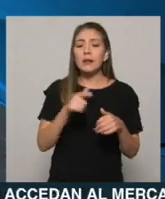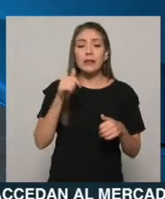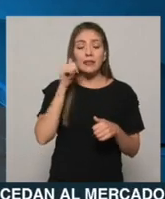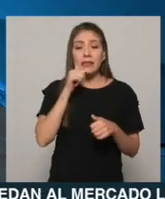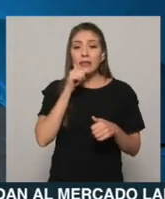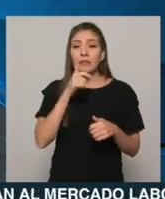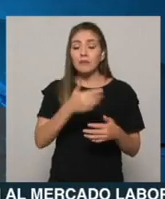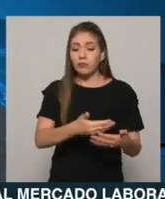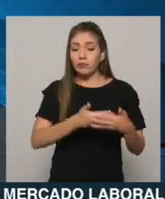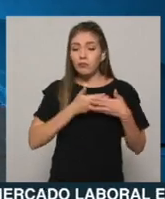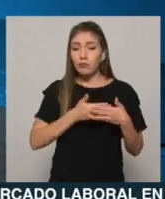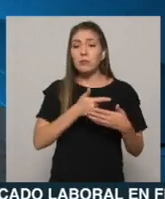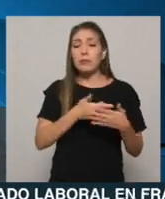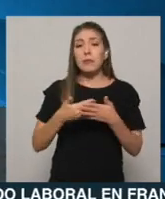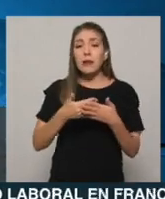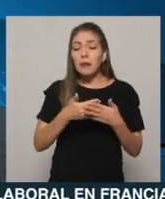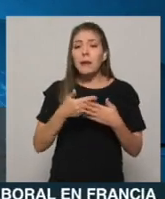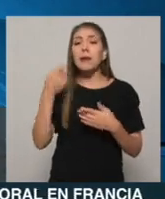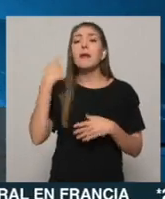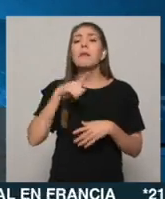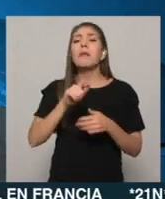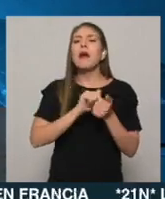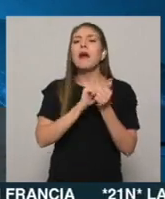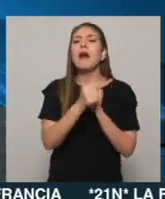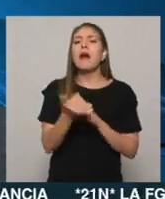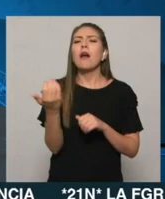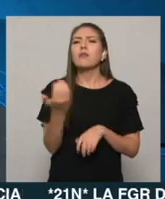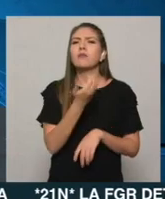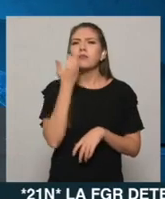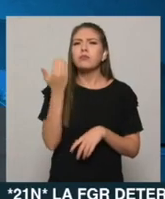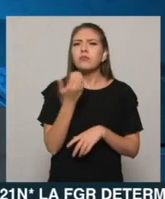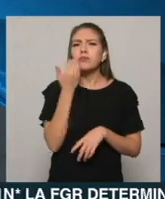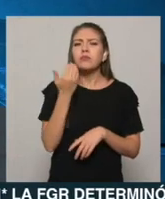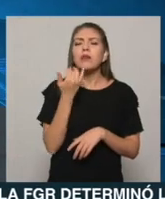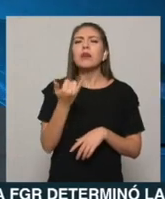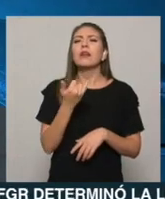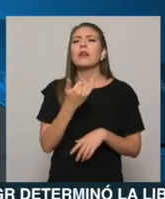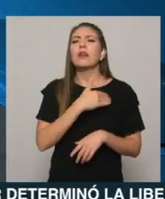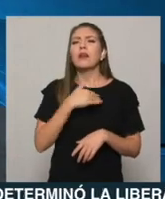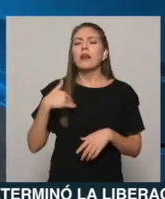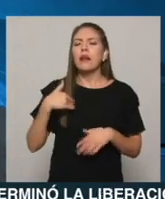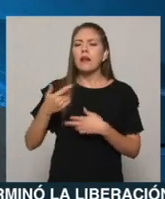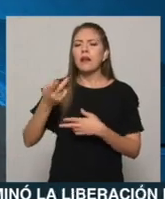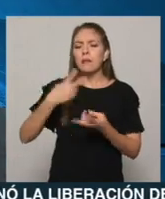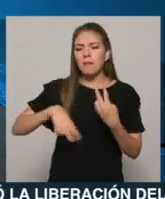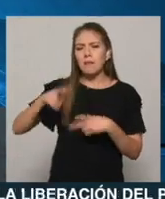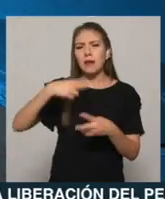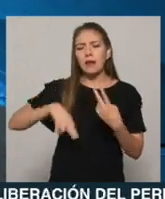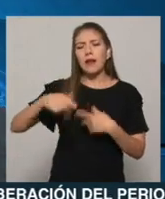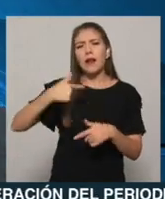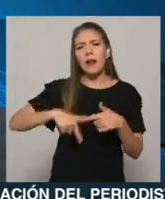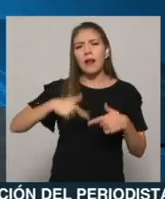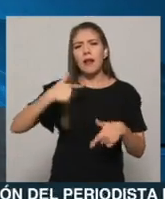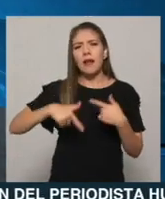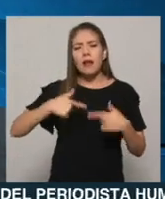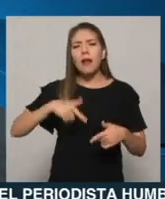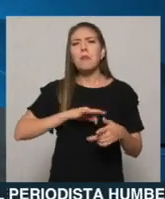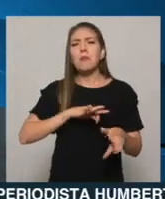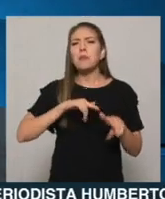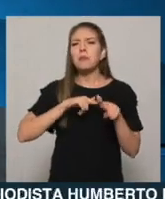se estimula de una manera muy temprana la producción de leche y eso garantiza que se siga